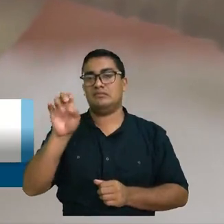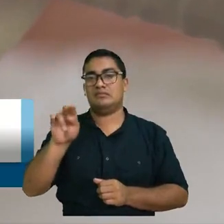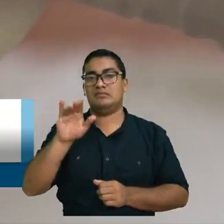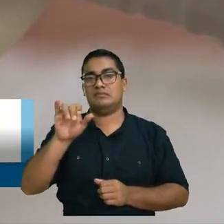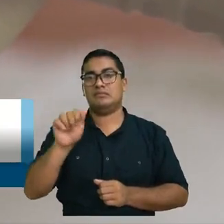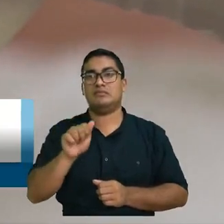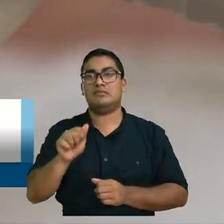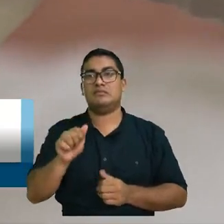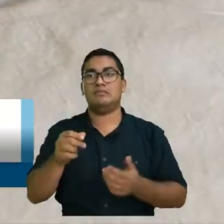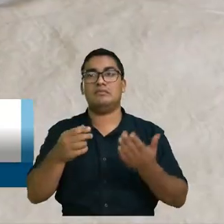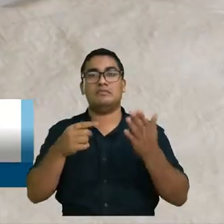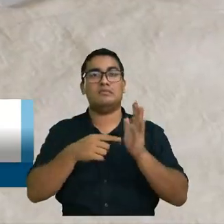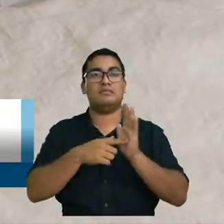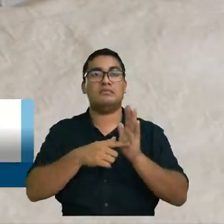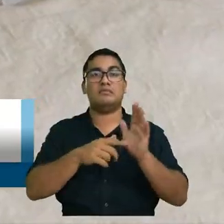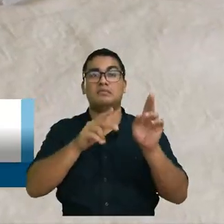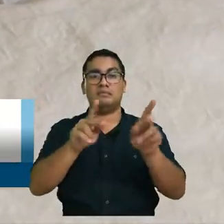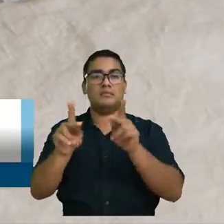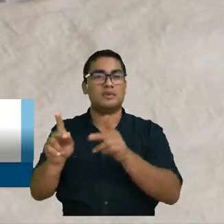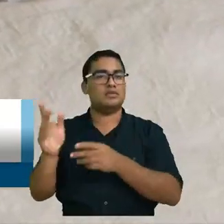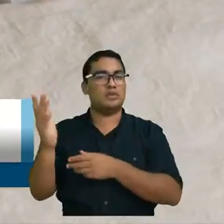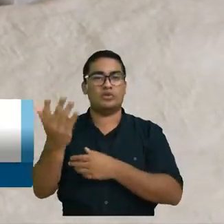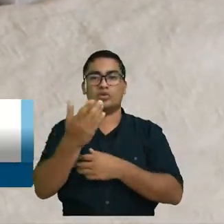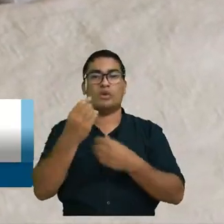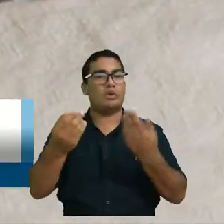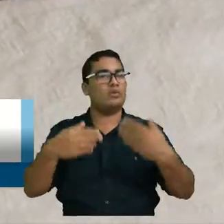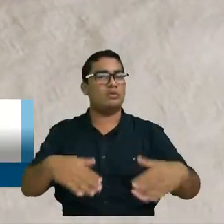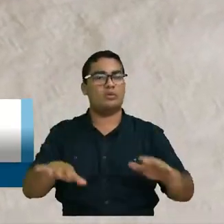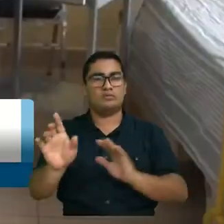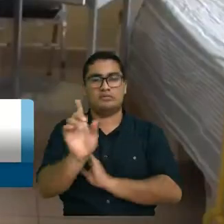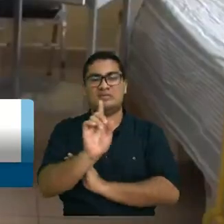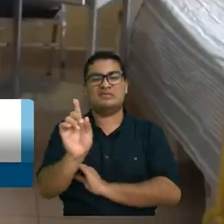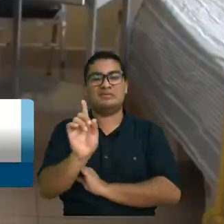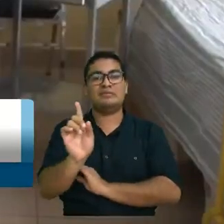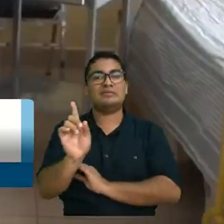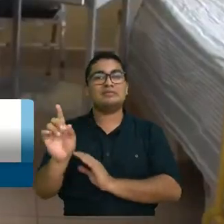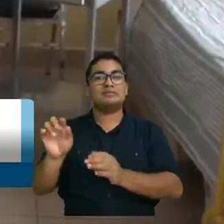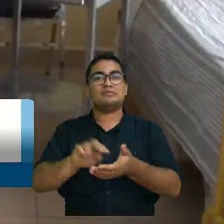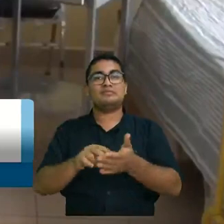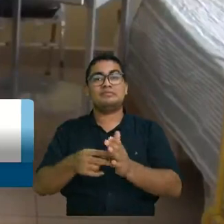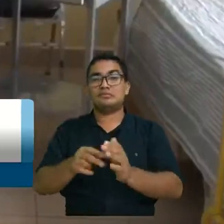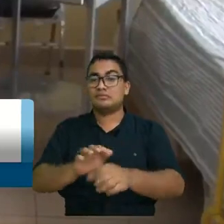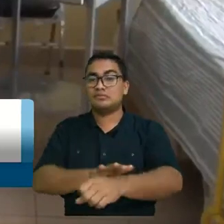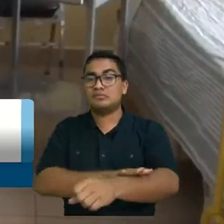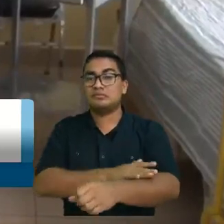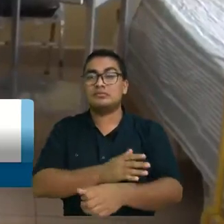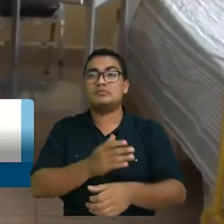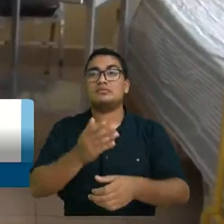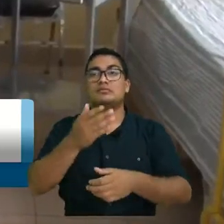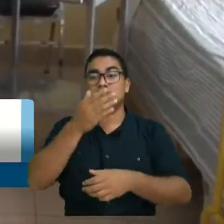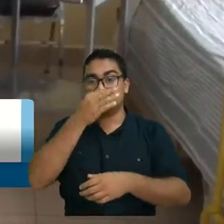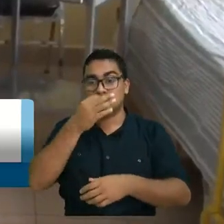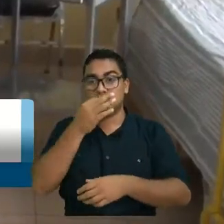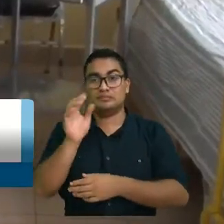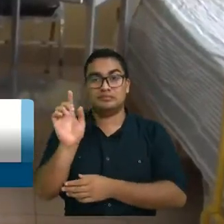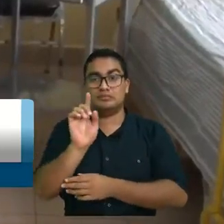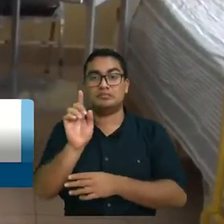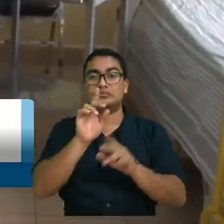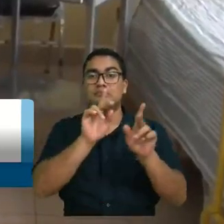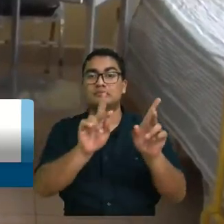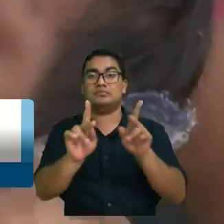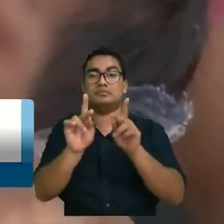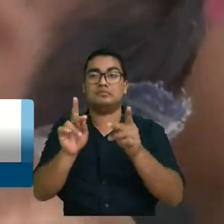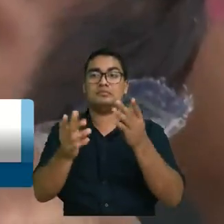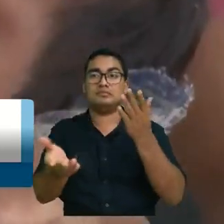no se le hace de manera rutinaria a todos los pacientes que tienen síntomas de gripe. Los exámenes se le hacen a las personas que